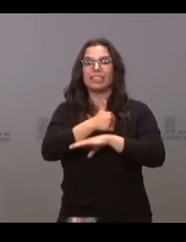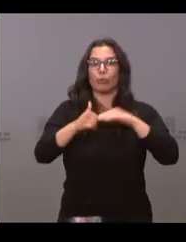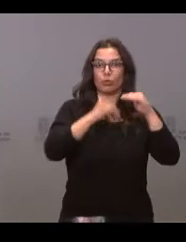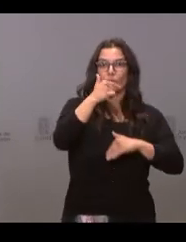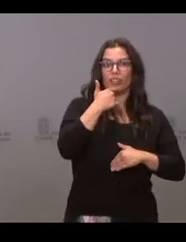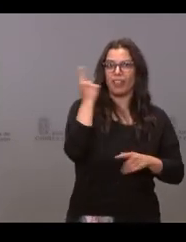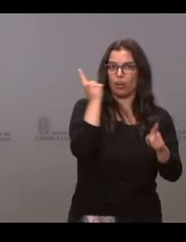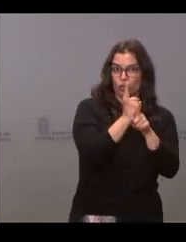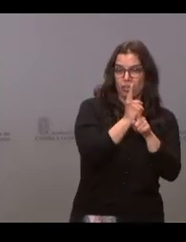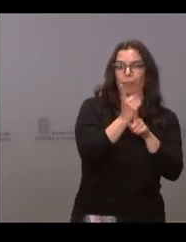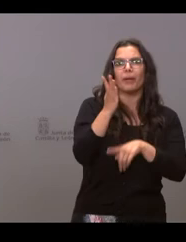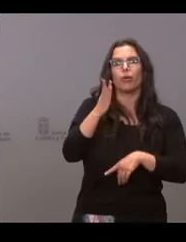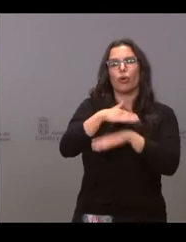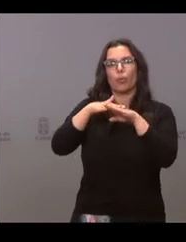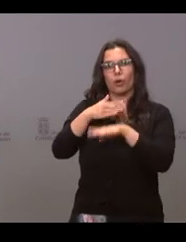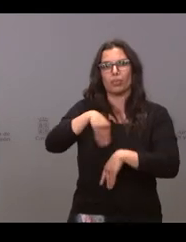gracias